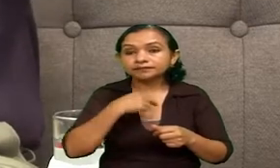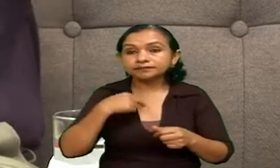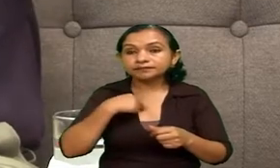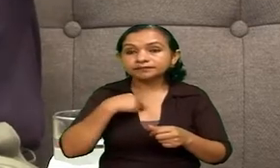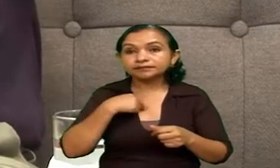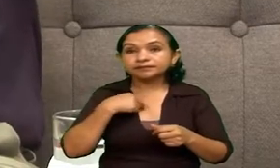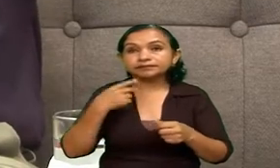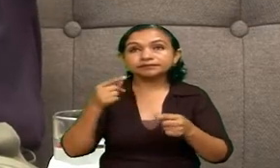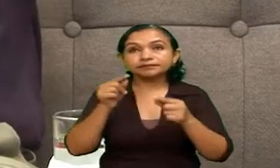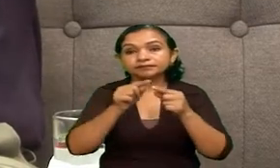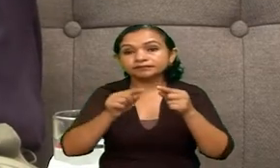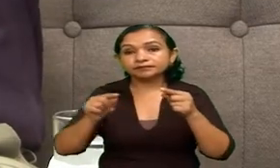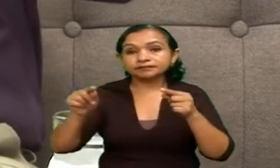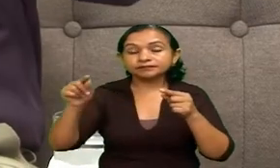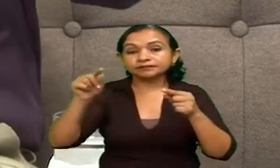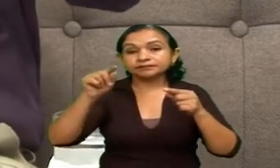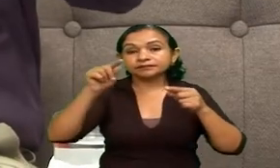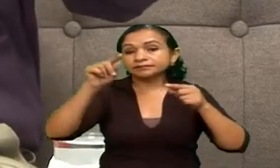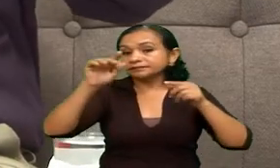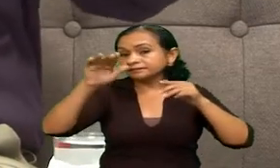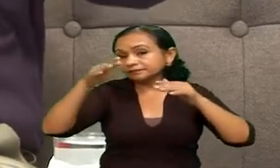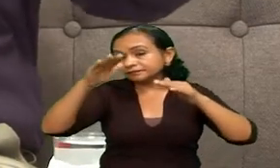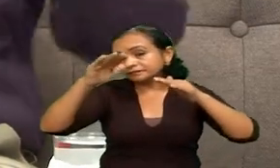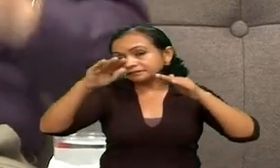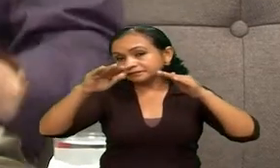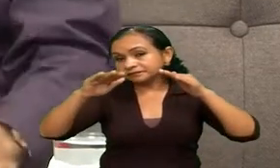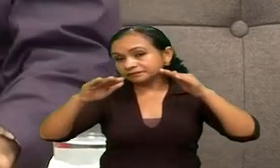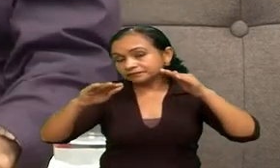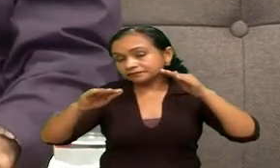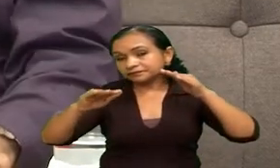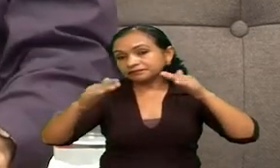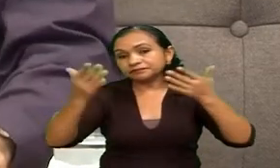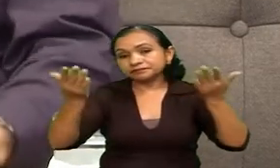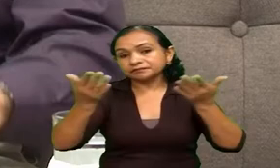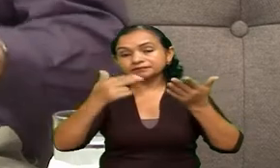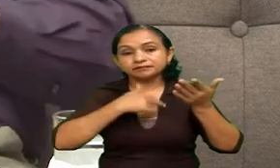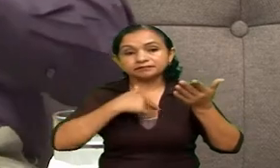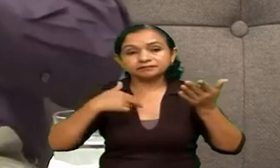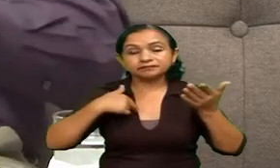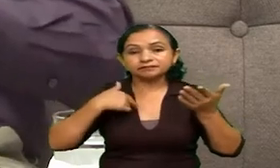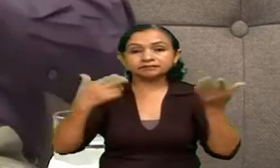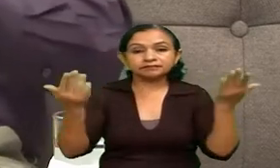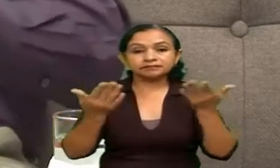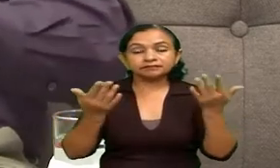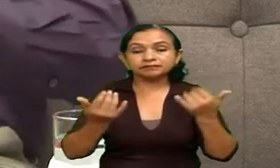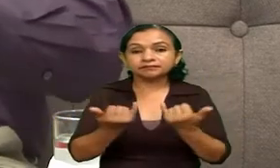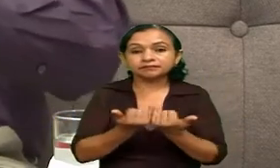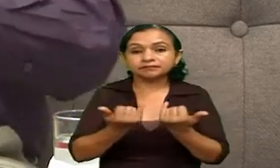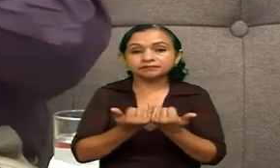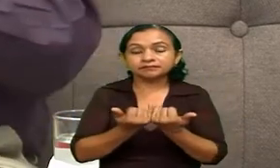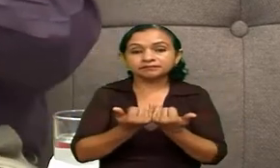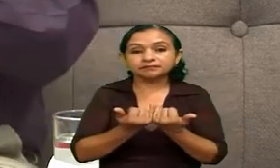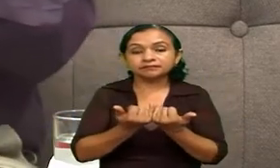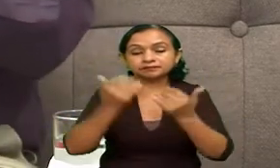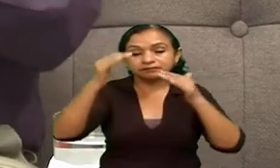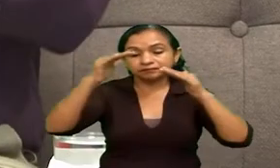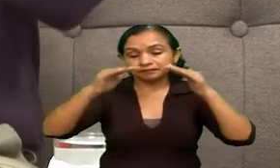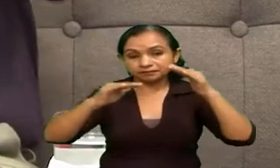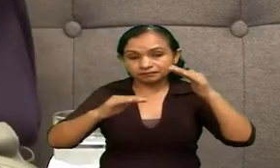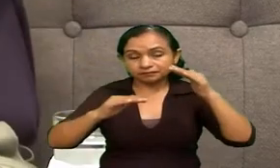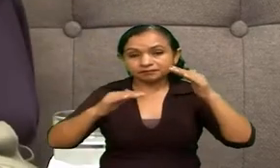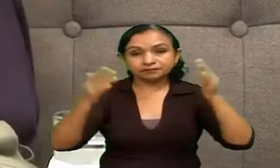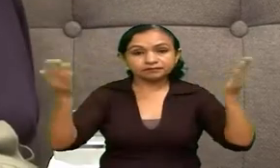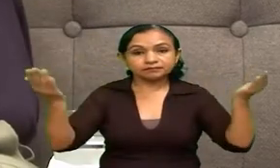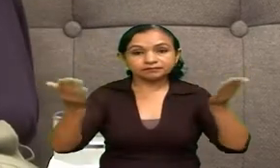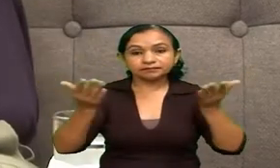oscilaciones. Claro. Bajones de frecuencia, ¿verdad?, que se le llama, o subidas de frecuencia, pero aquí fue bajón de frecuencia.